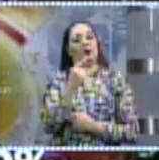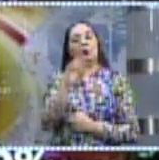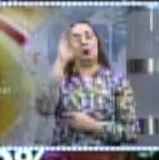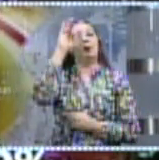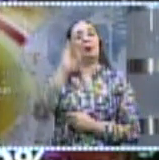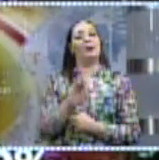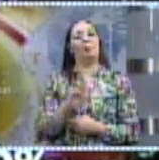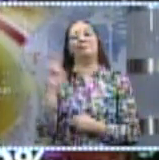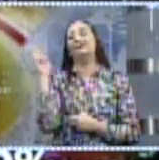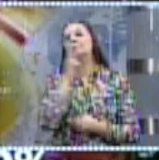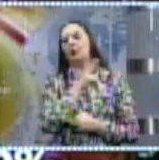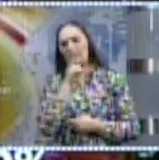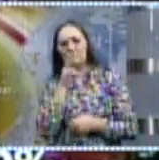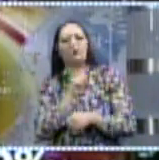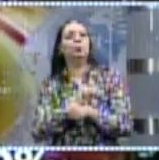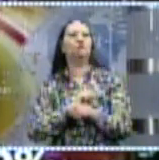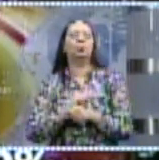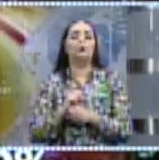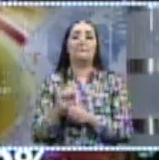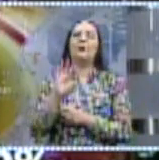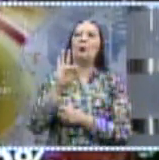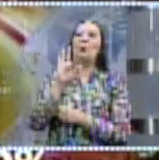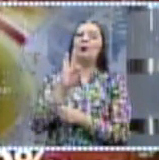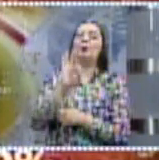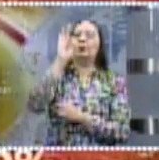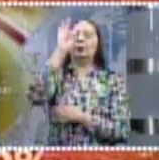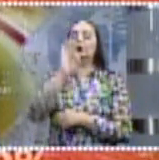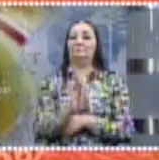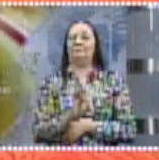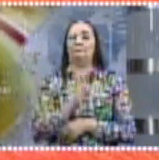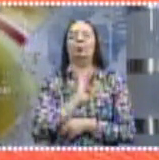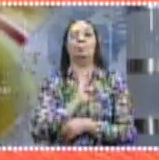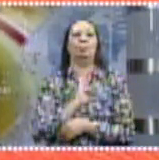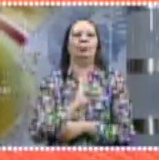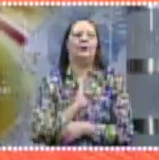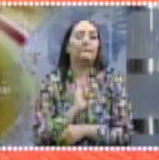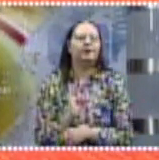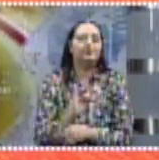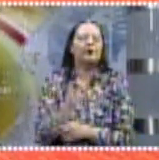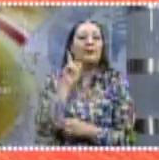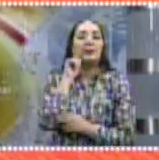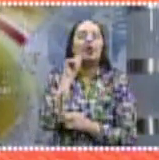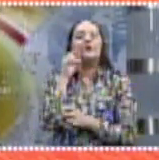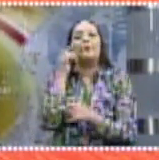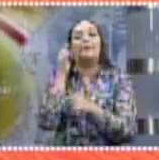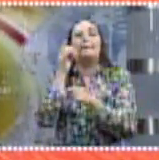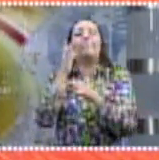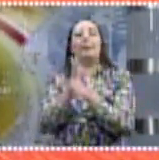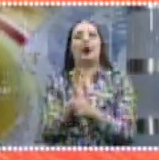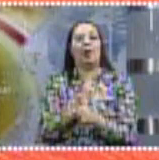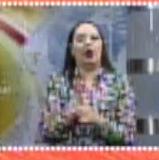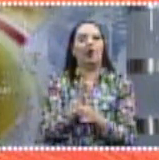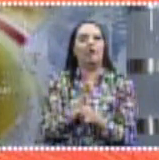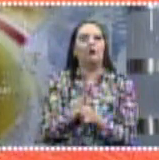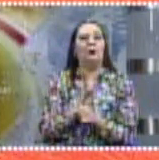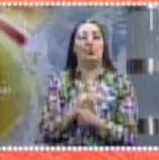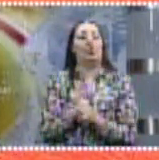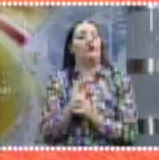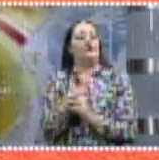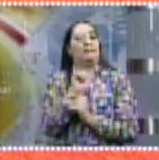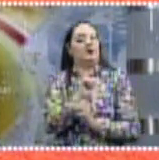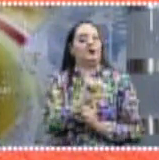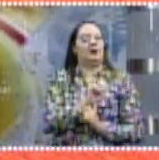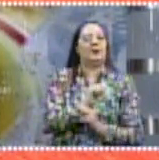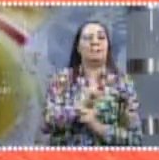viento ligero y variable ese 40 por ciento de probabilidad mañana temprano las mínimas todavía entre los 16